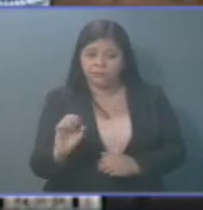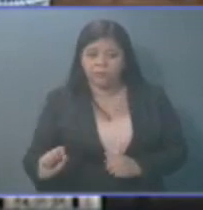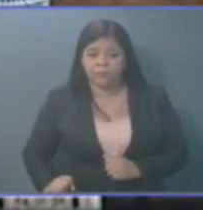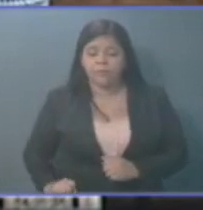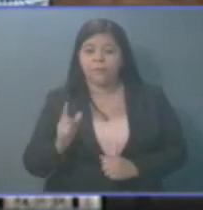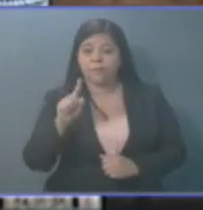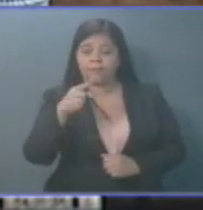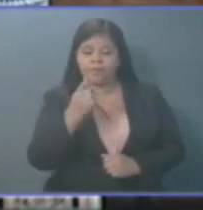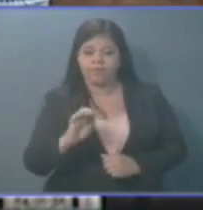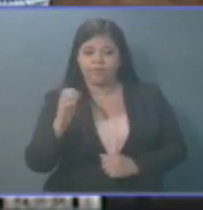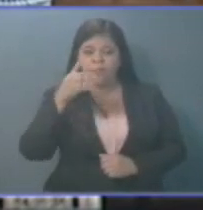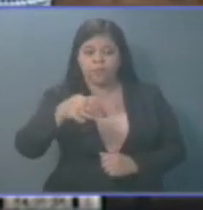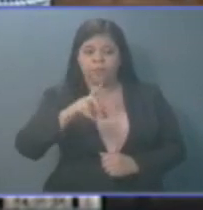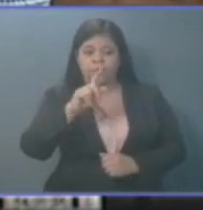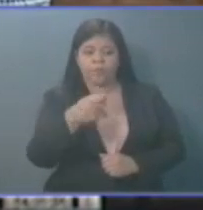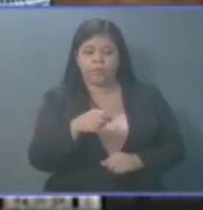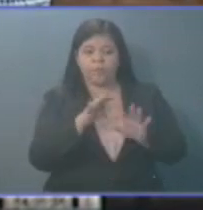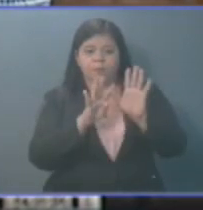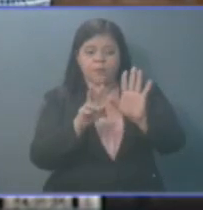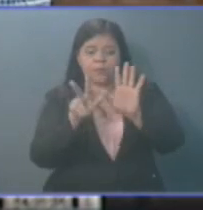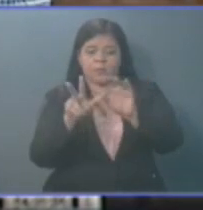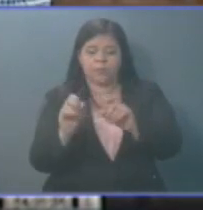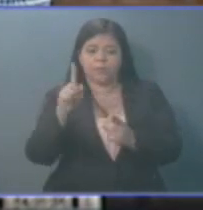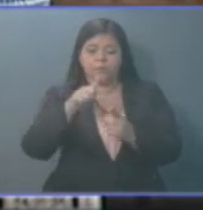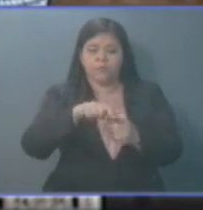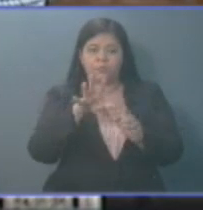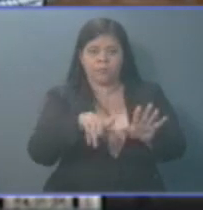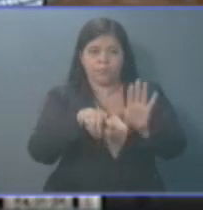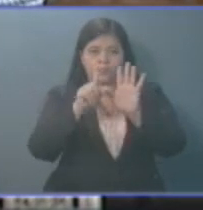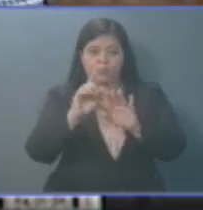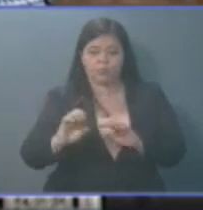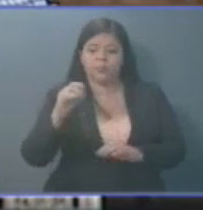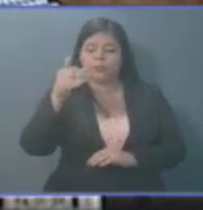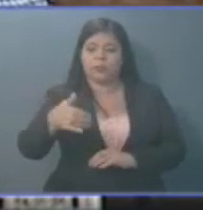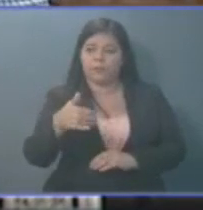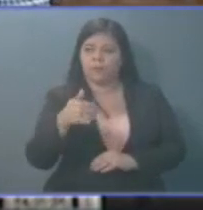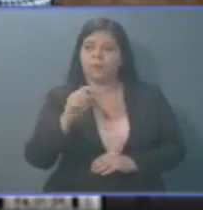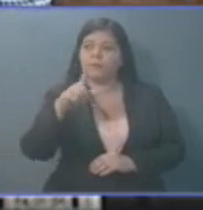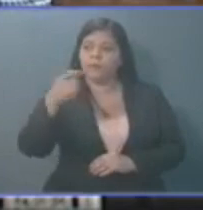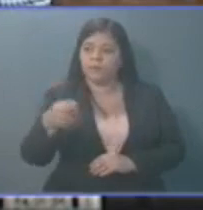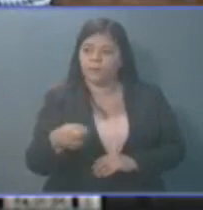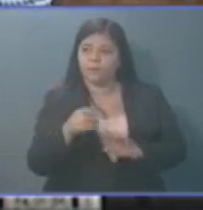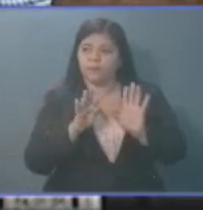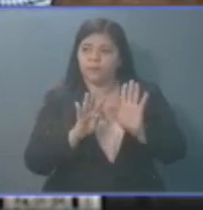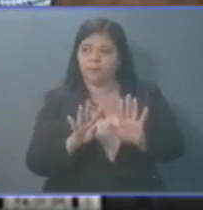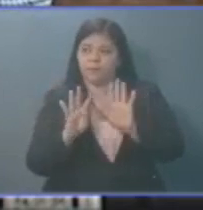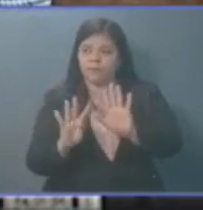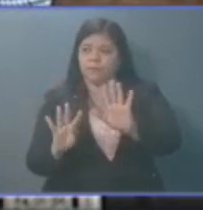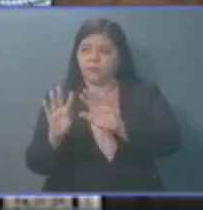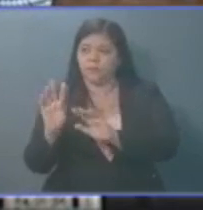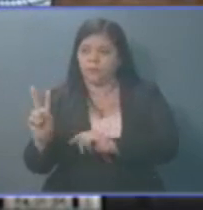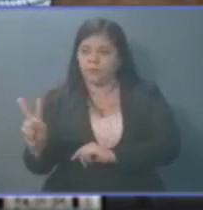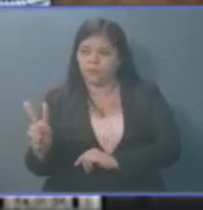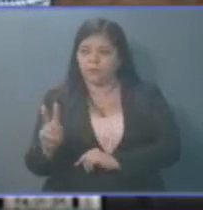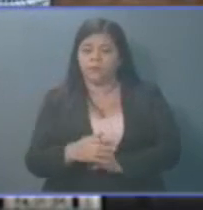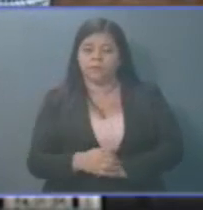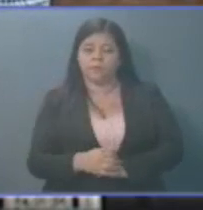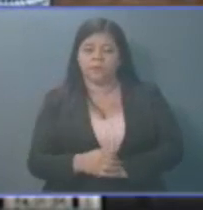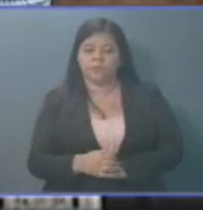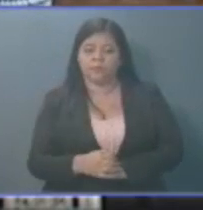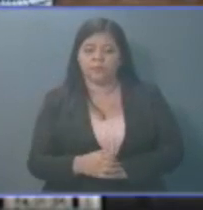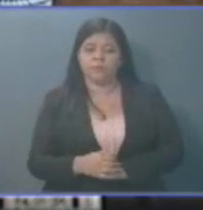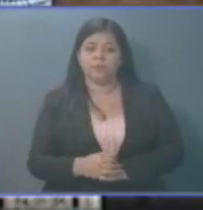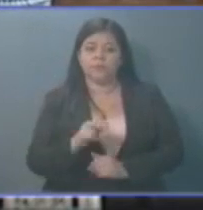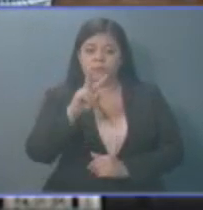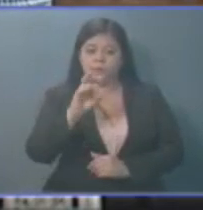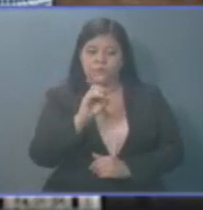del 1 de enero de 1980 al 16 de enero de 1992,